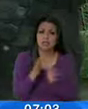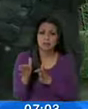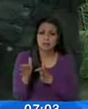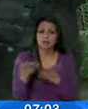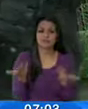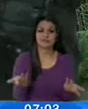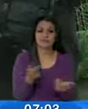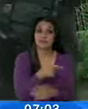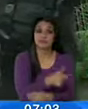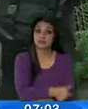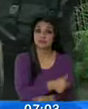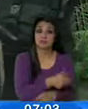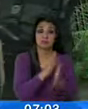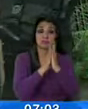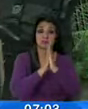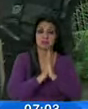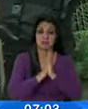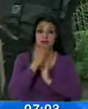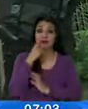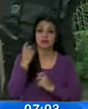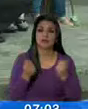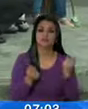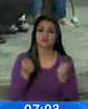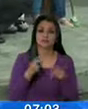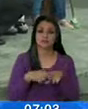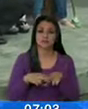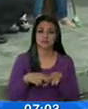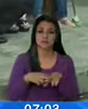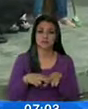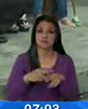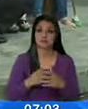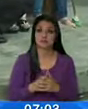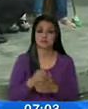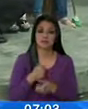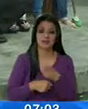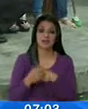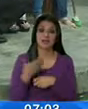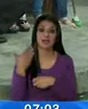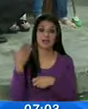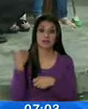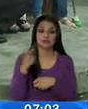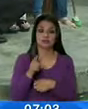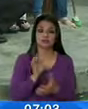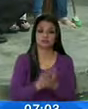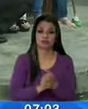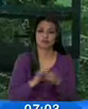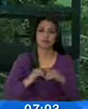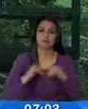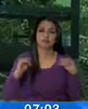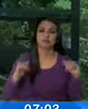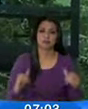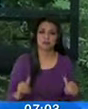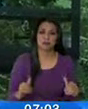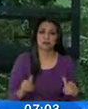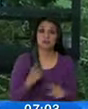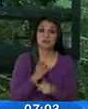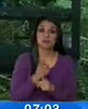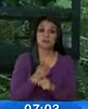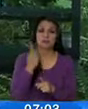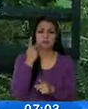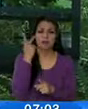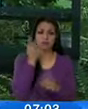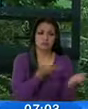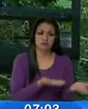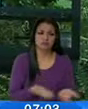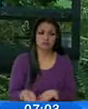El presunto asesino era chofer de un taxi. Hace unos años se había separado de su esposa, por lo que sus padres lo